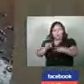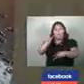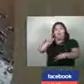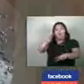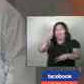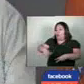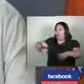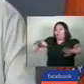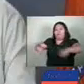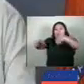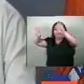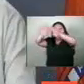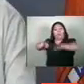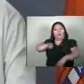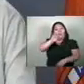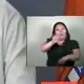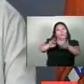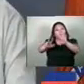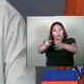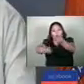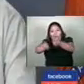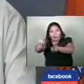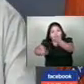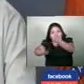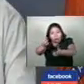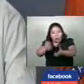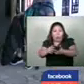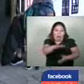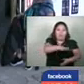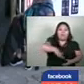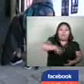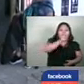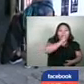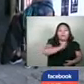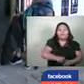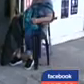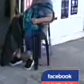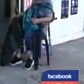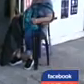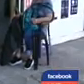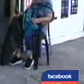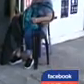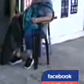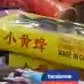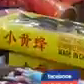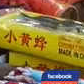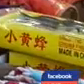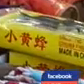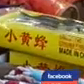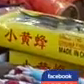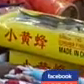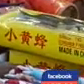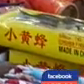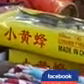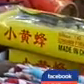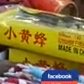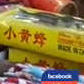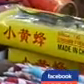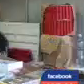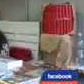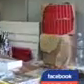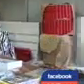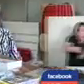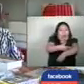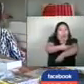forestales, 48 vehículos, 30 maleza seca. Y en cuanto a niños y adultos quemados por pólvora, se logró una